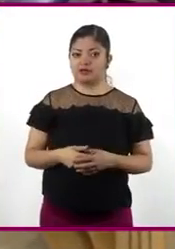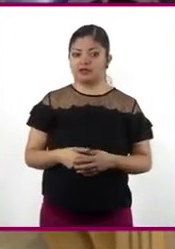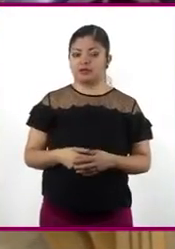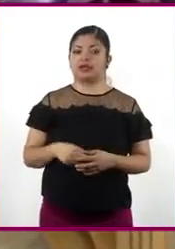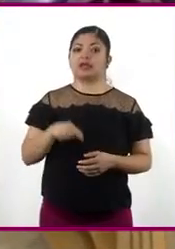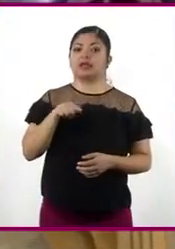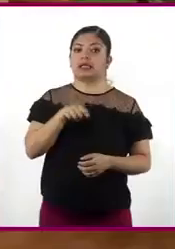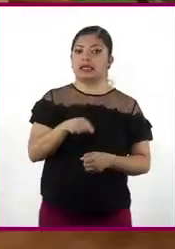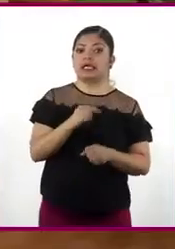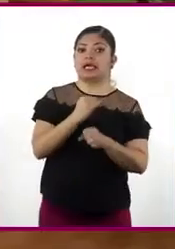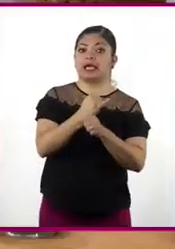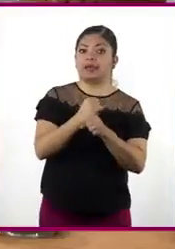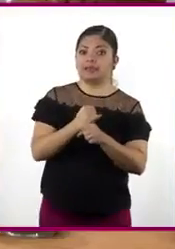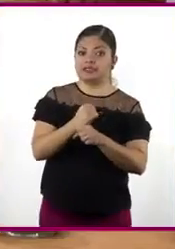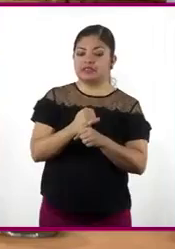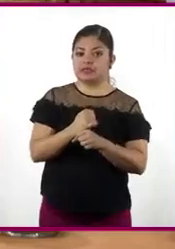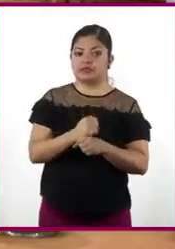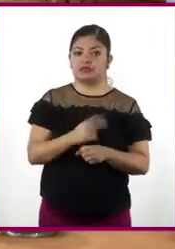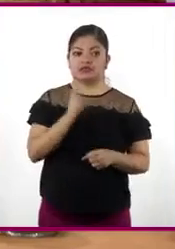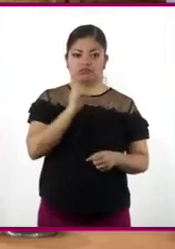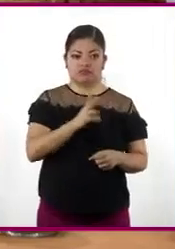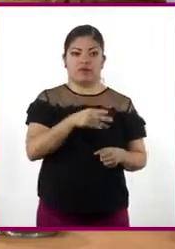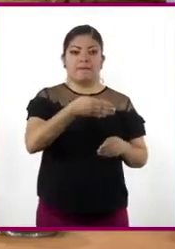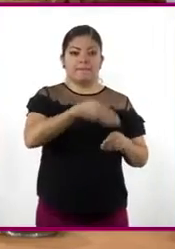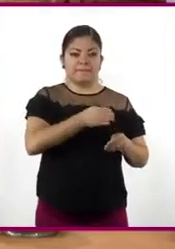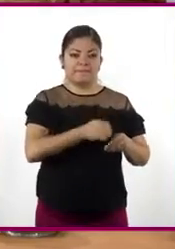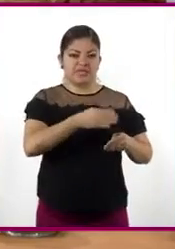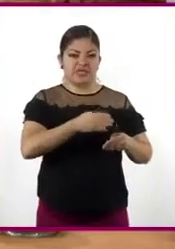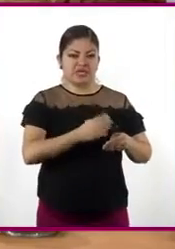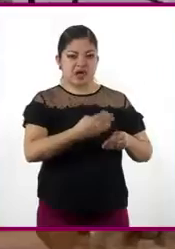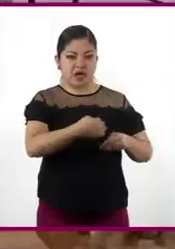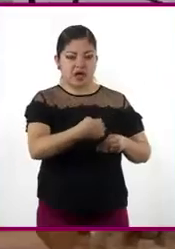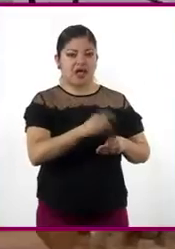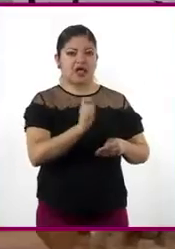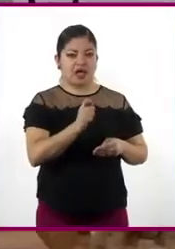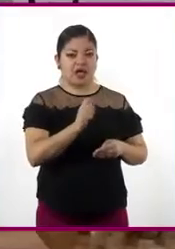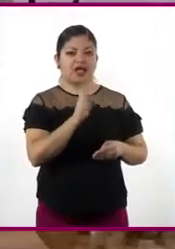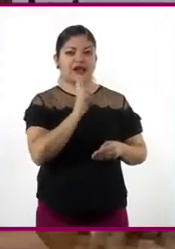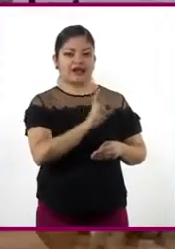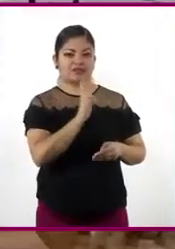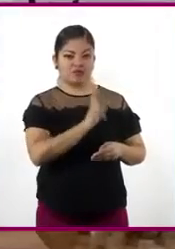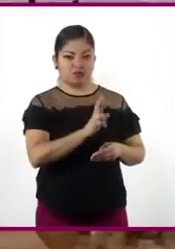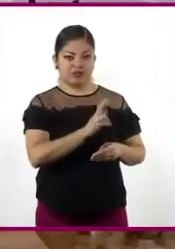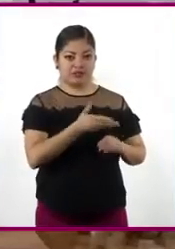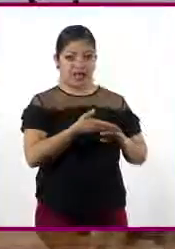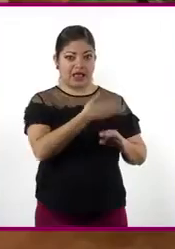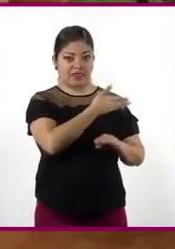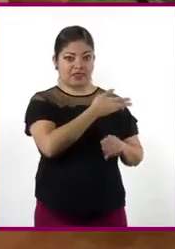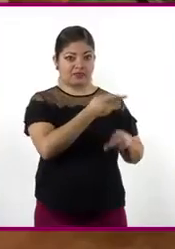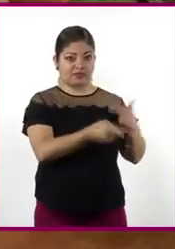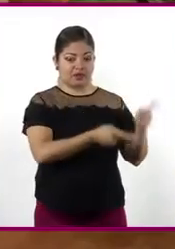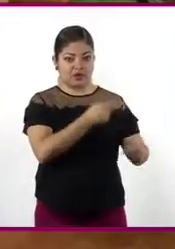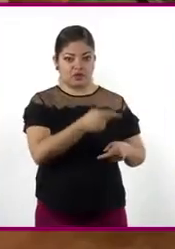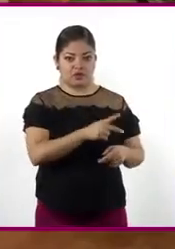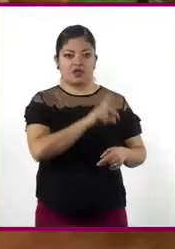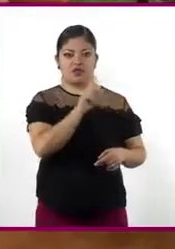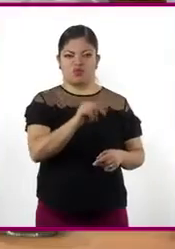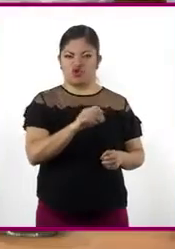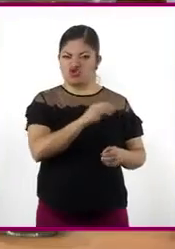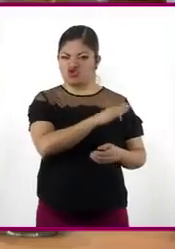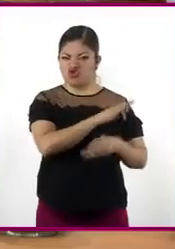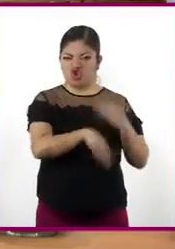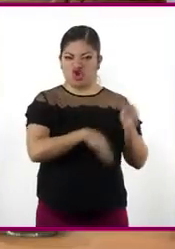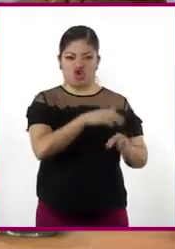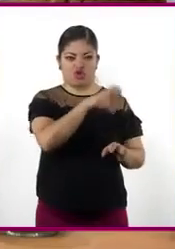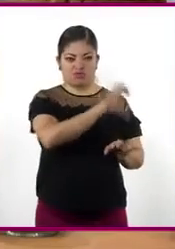es nuestra investigación. Picamos finamente las respuestas a nuestras preguntas anteriores y hacemos una barra con todos